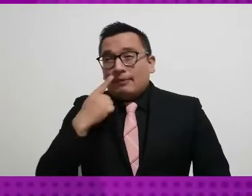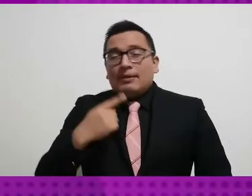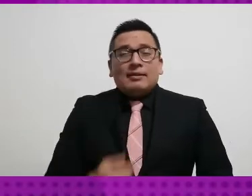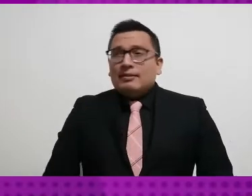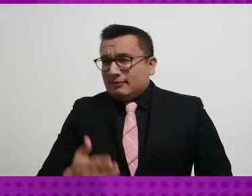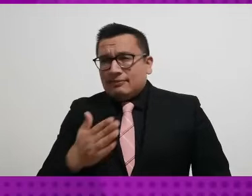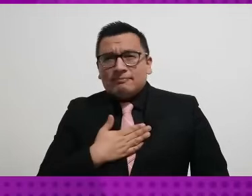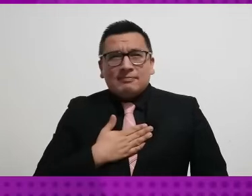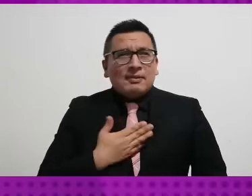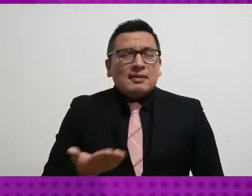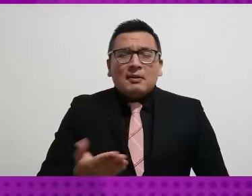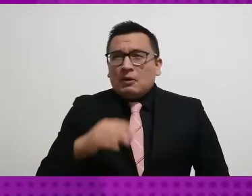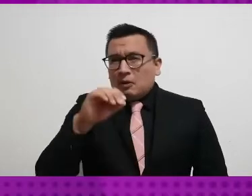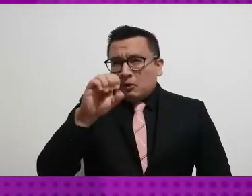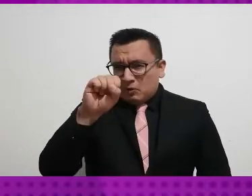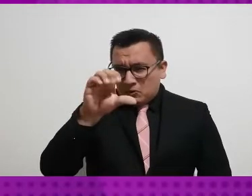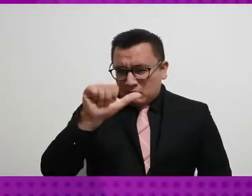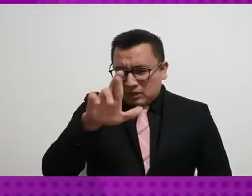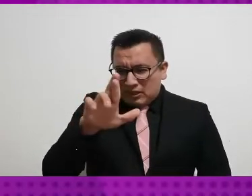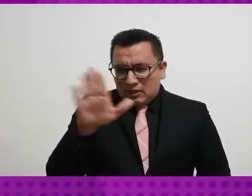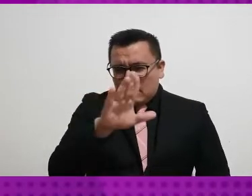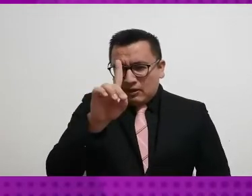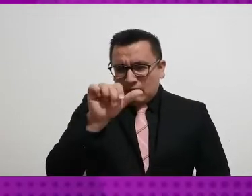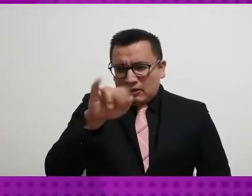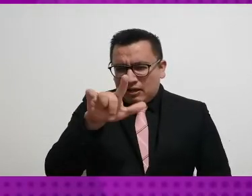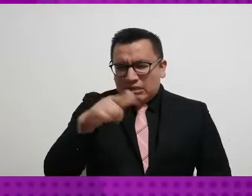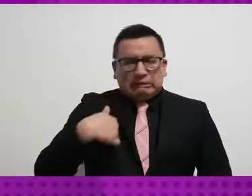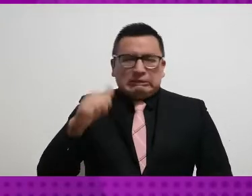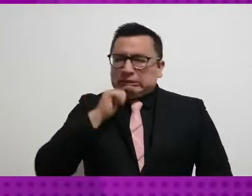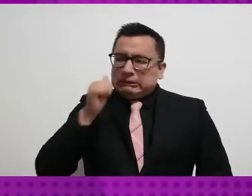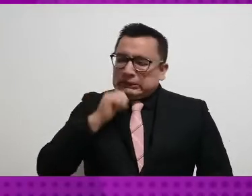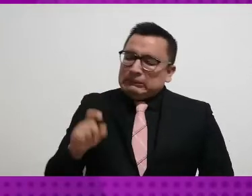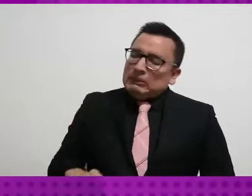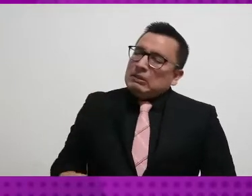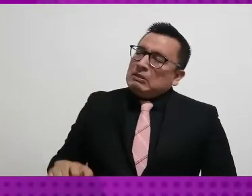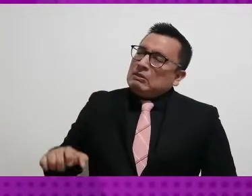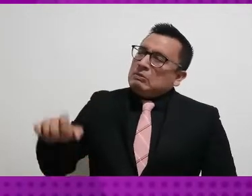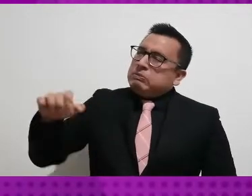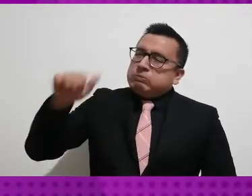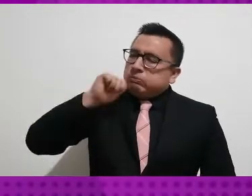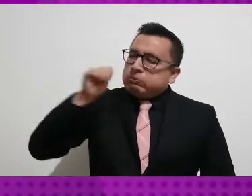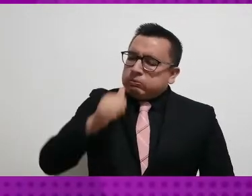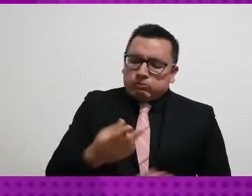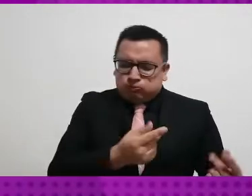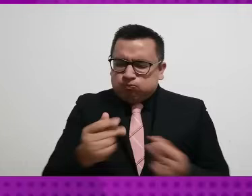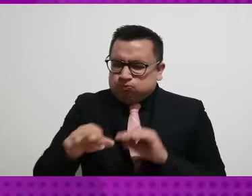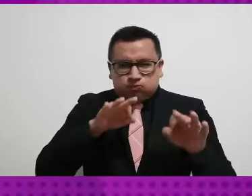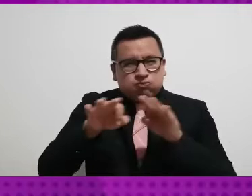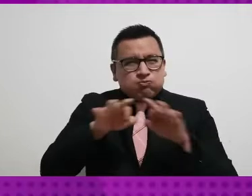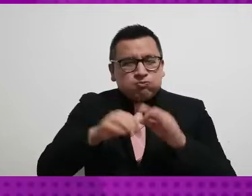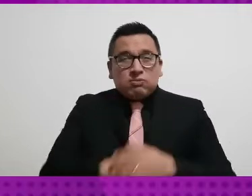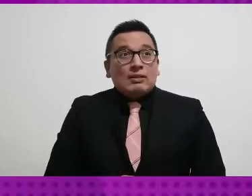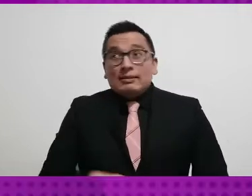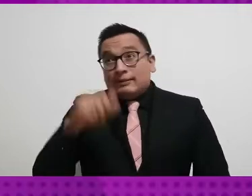una persona que siempre le ha gustado trabajar mucho. Una persona que trabaja muy duro,